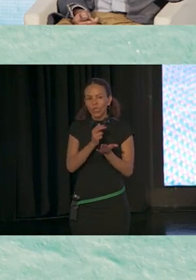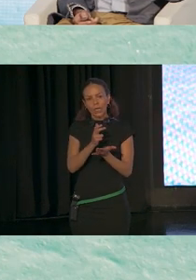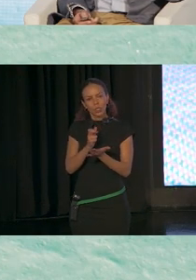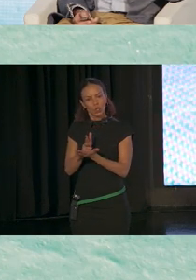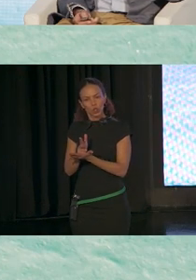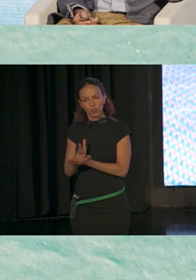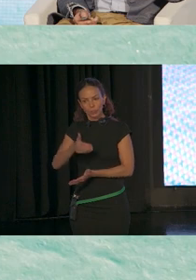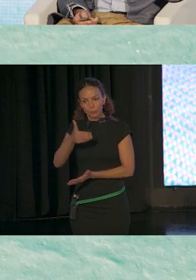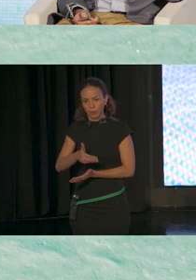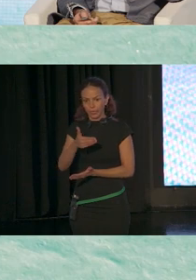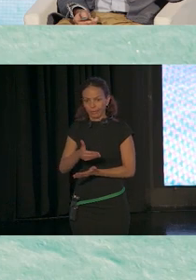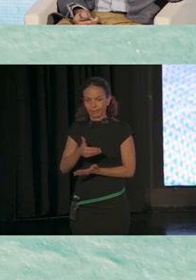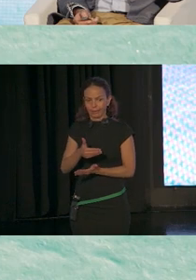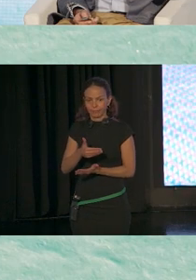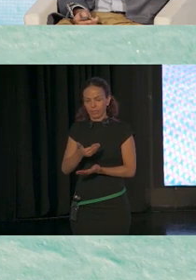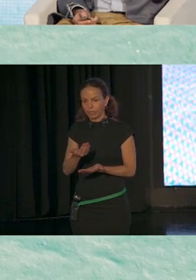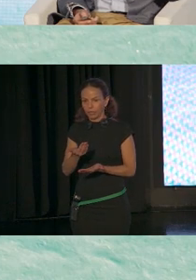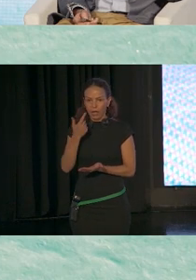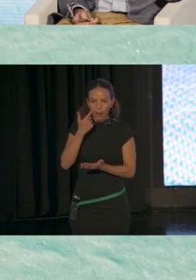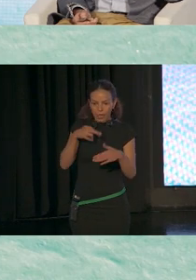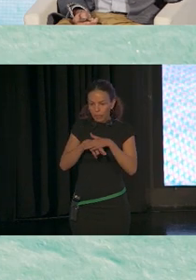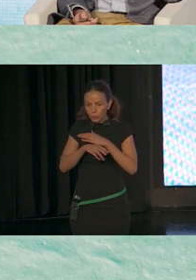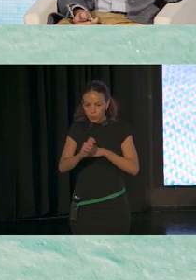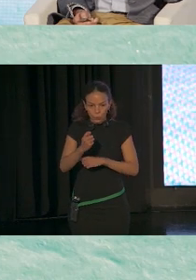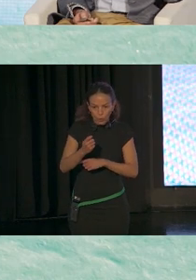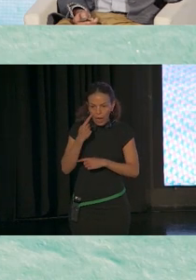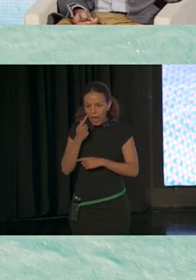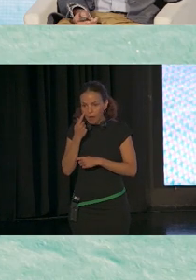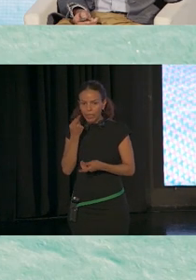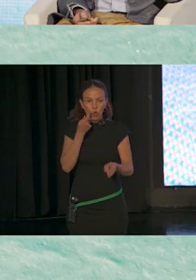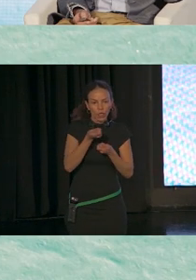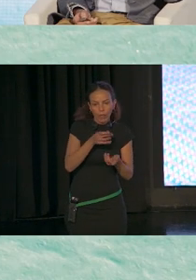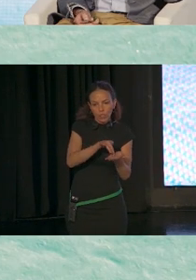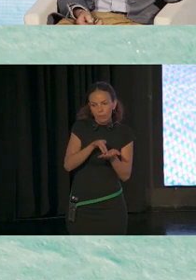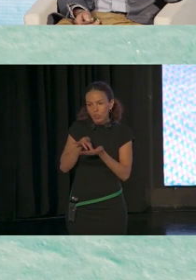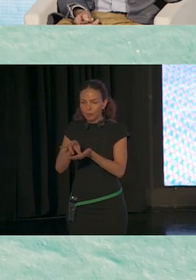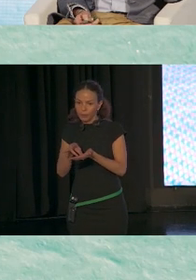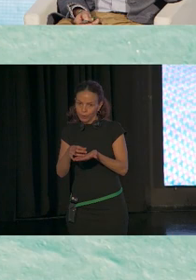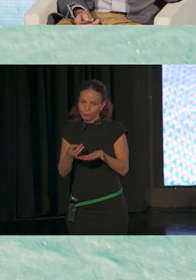a la hora de conseguir recursos, a la hora de coordinación entre servicios, etc.